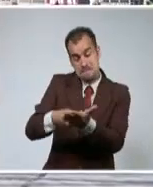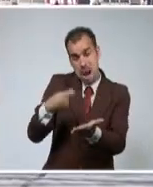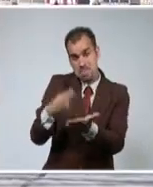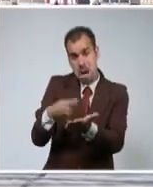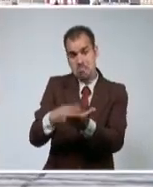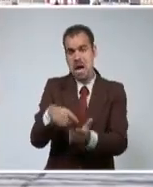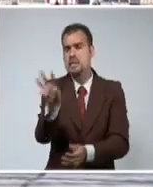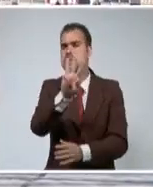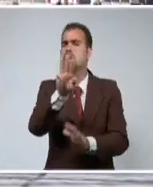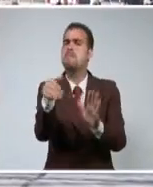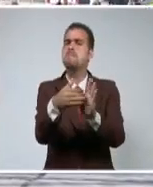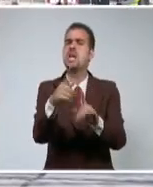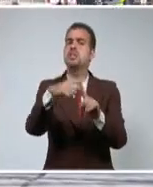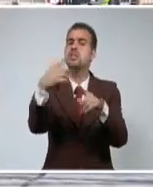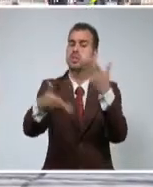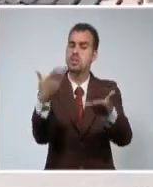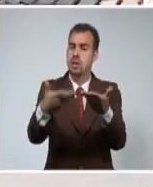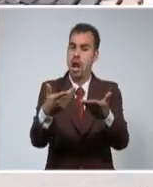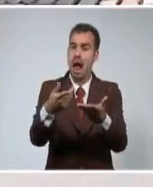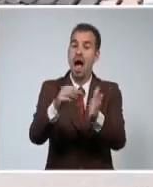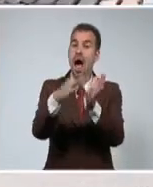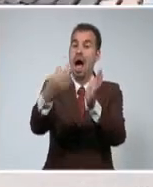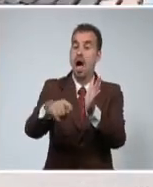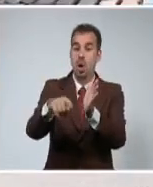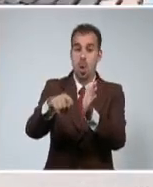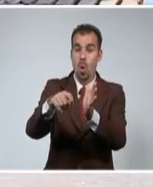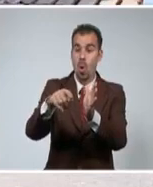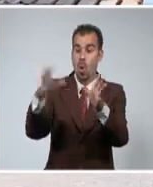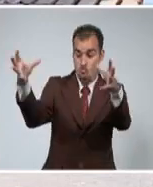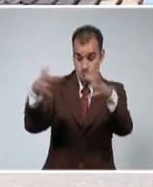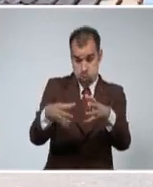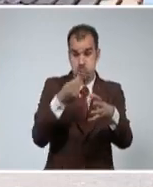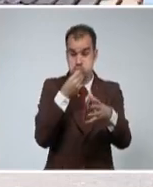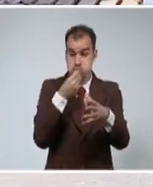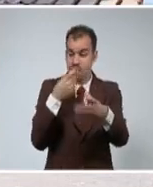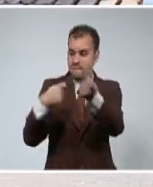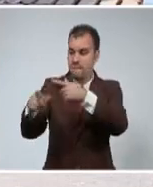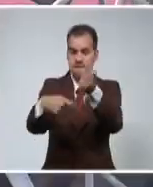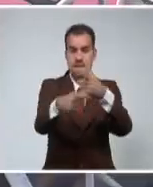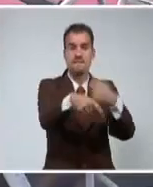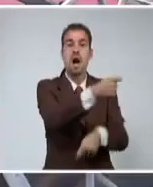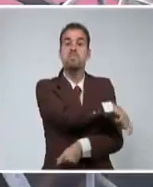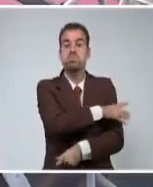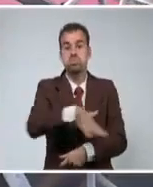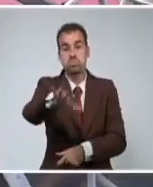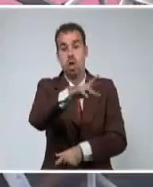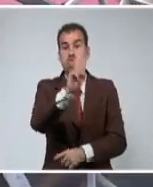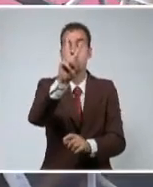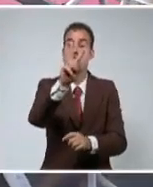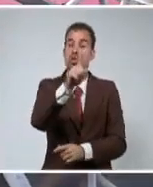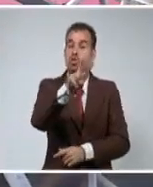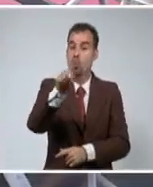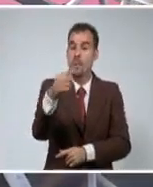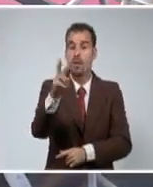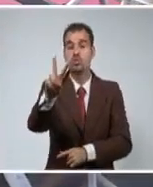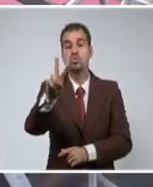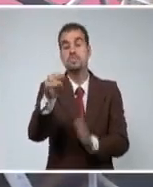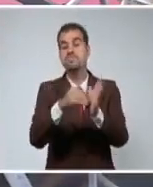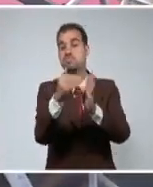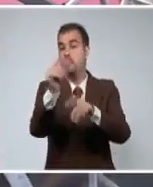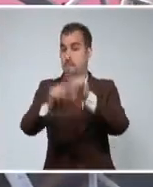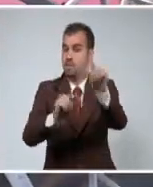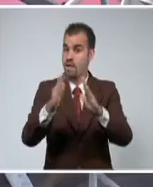mil toneladas mensuales de arroz para una población de 11,2 millones de habitantes. El